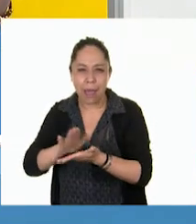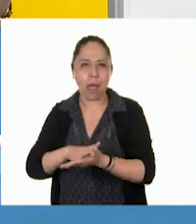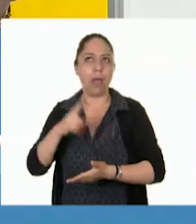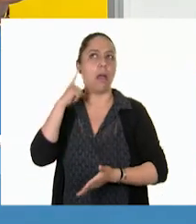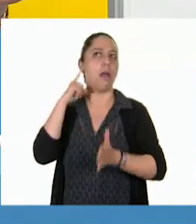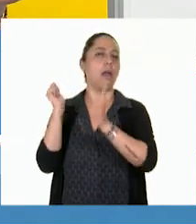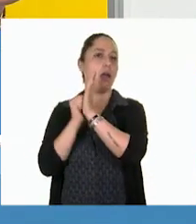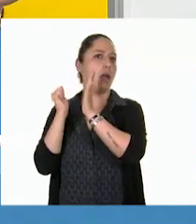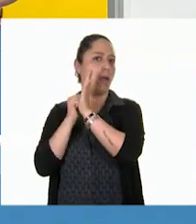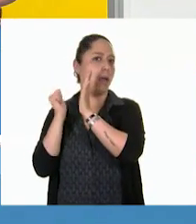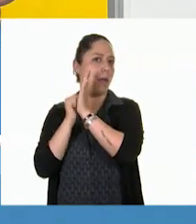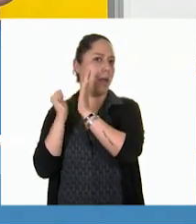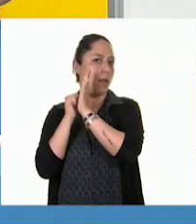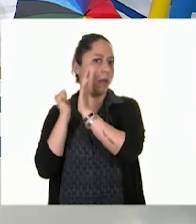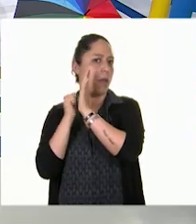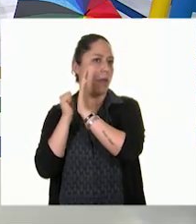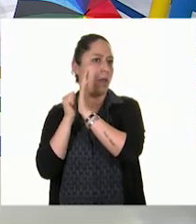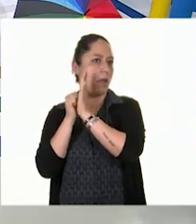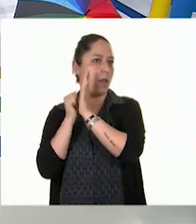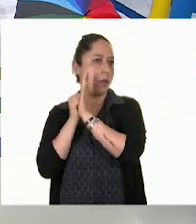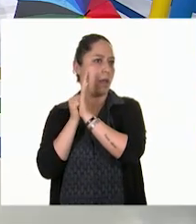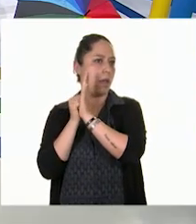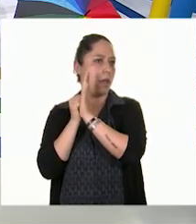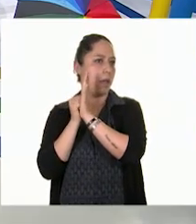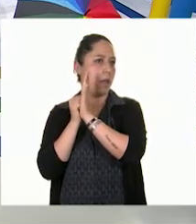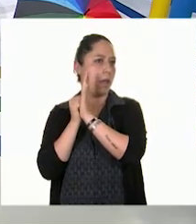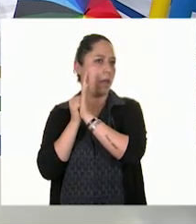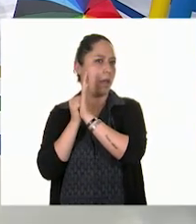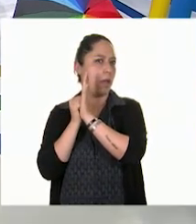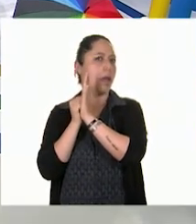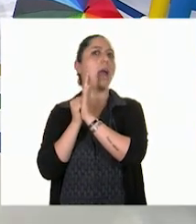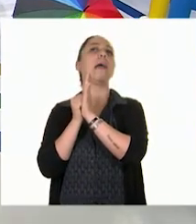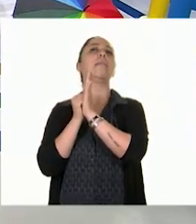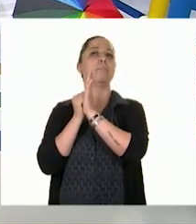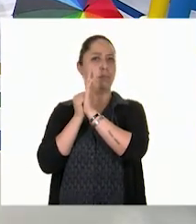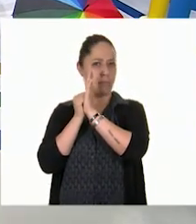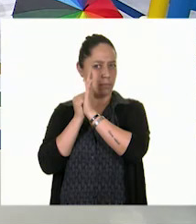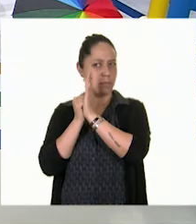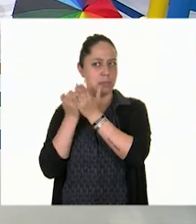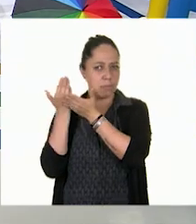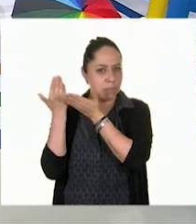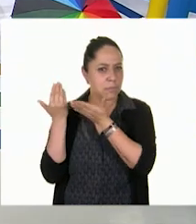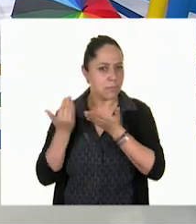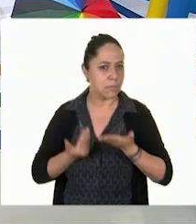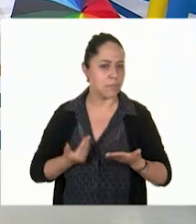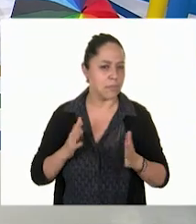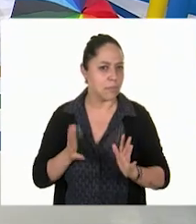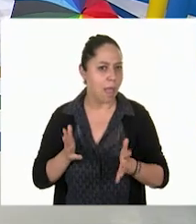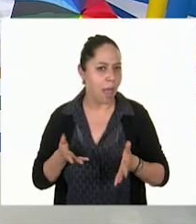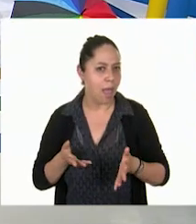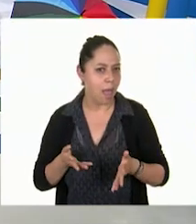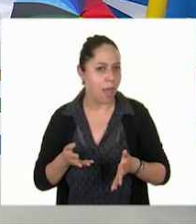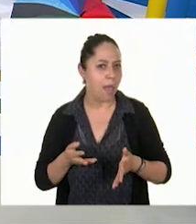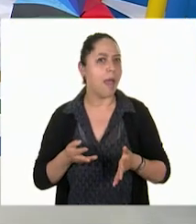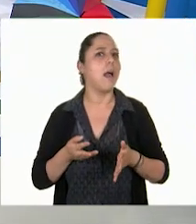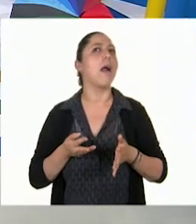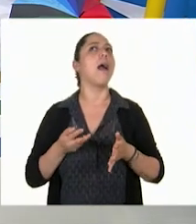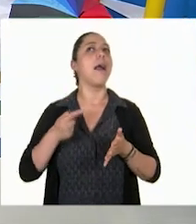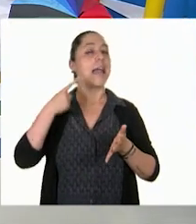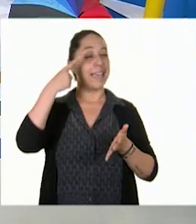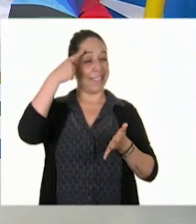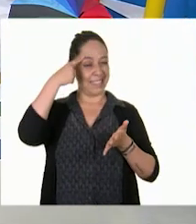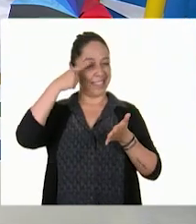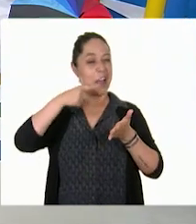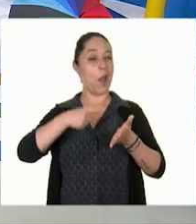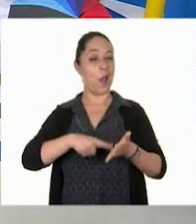¿escuchaste? Sí. Creo que alguien ya llegó. Ajá, y creo que sé quién